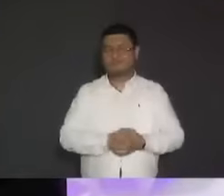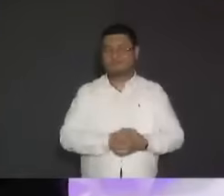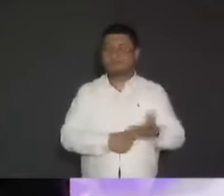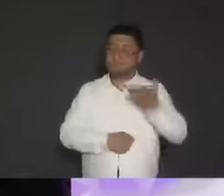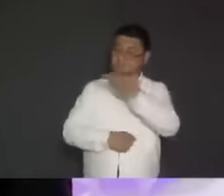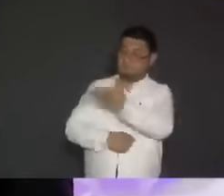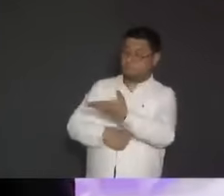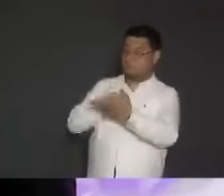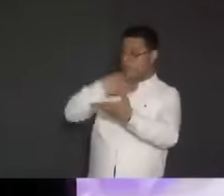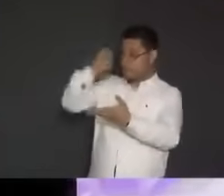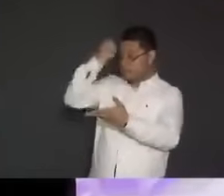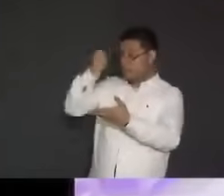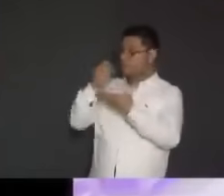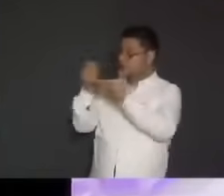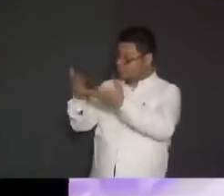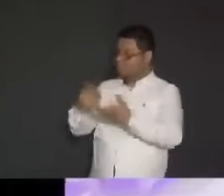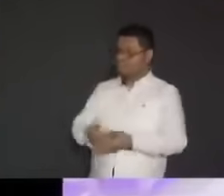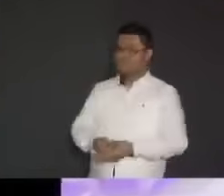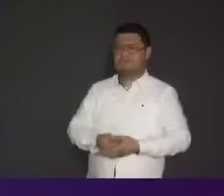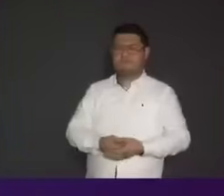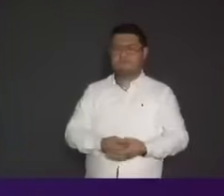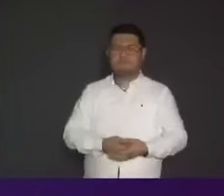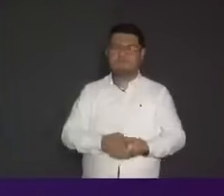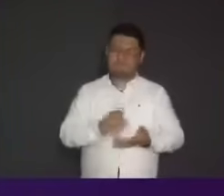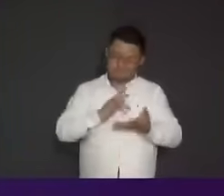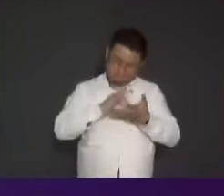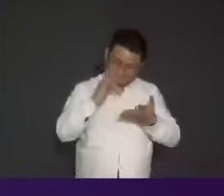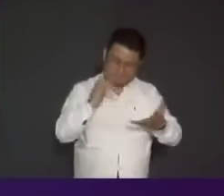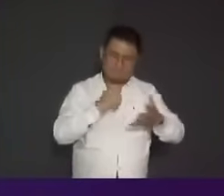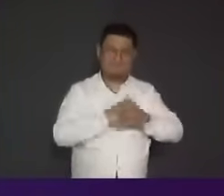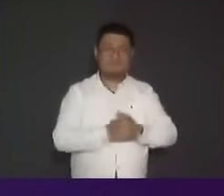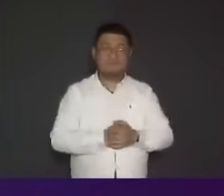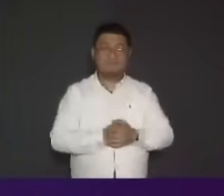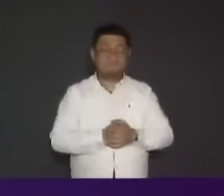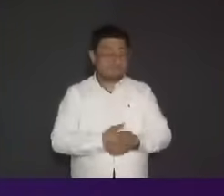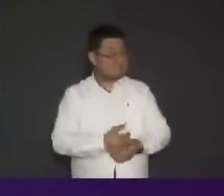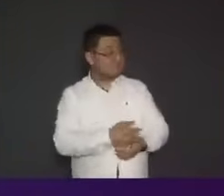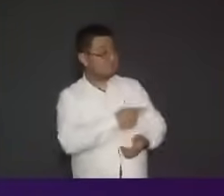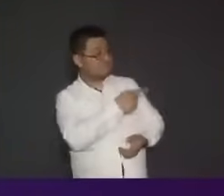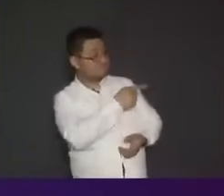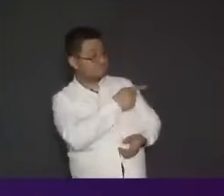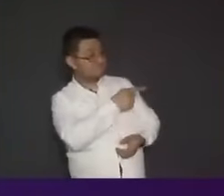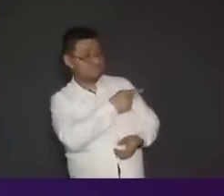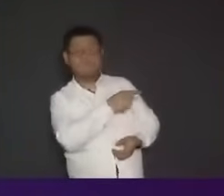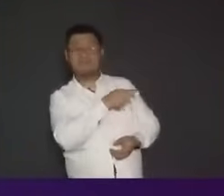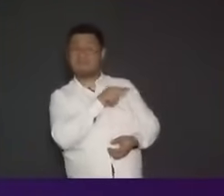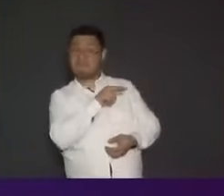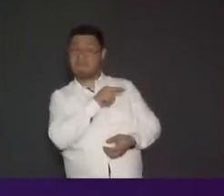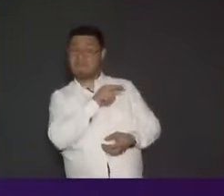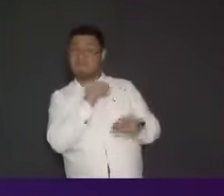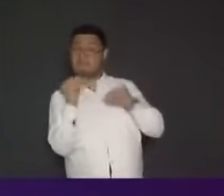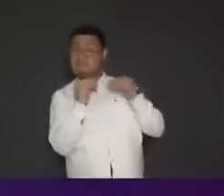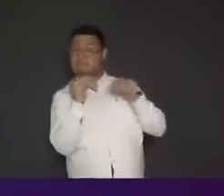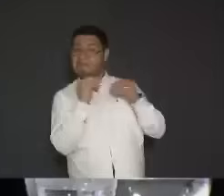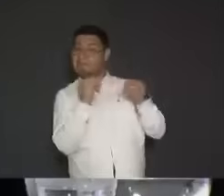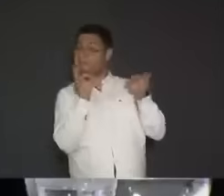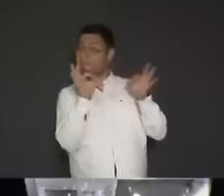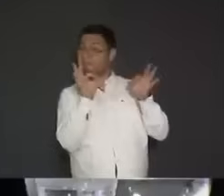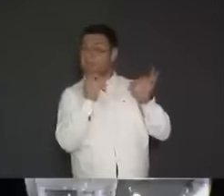candidata Yasmín López Manrique. Candidata, adelante. Sí, gracias. Está muy bueno el debate. Y